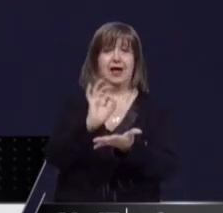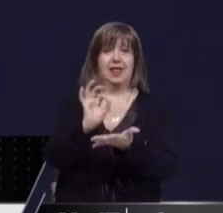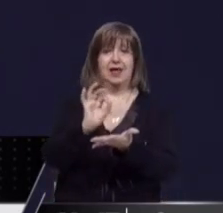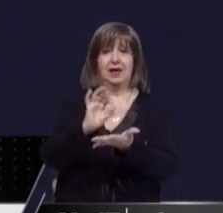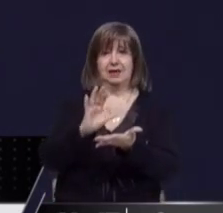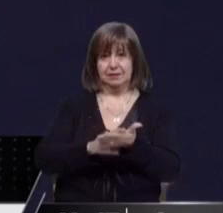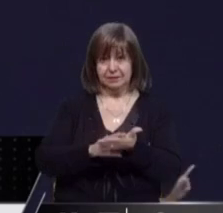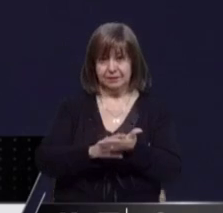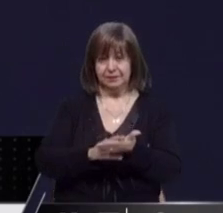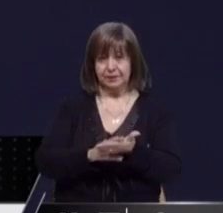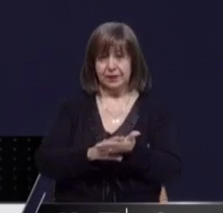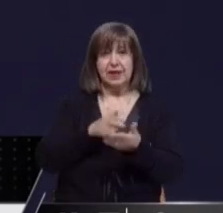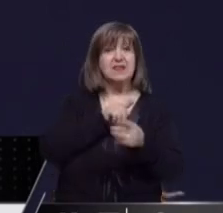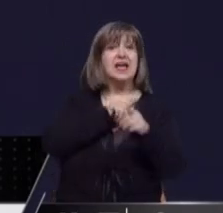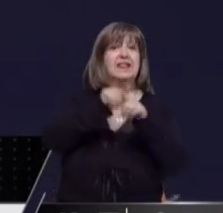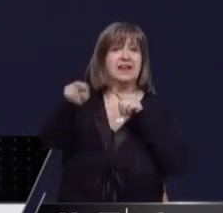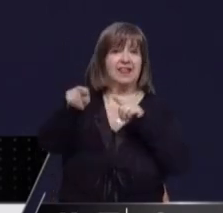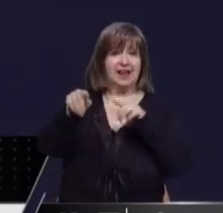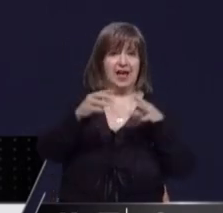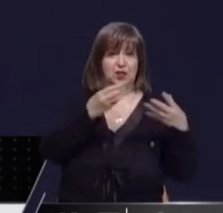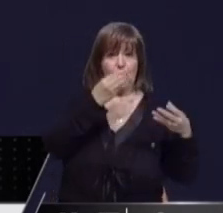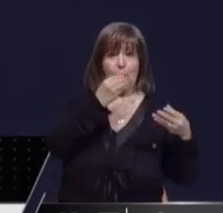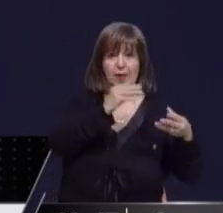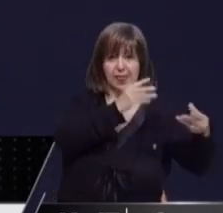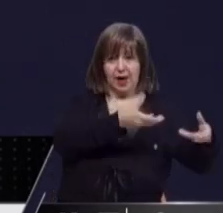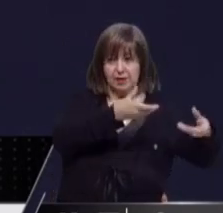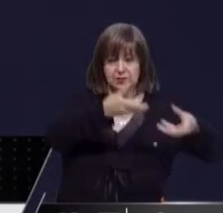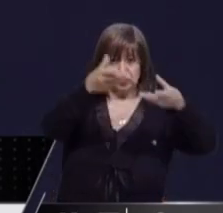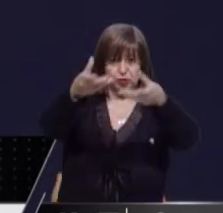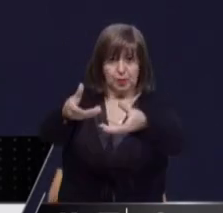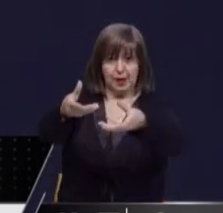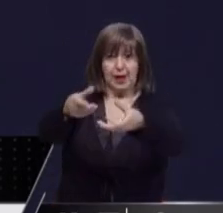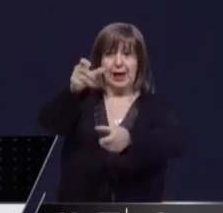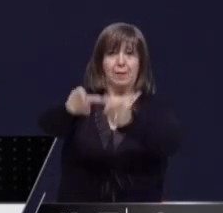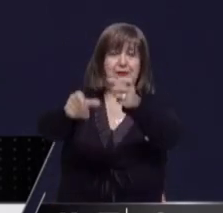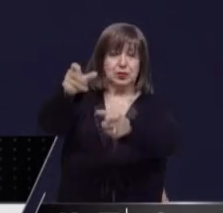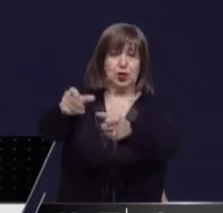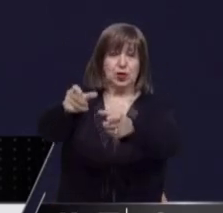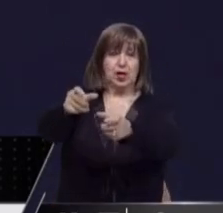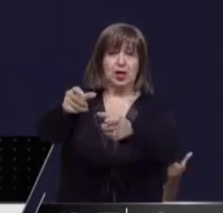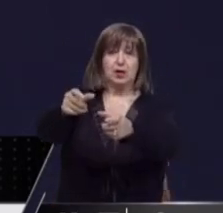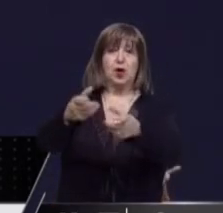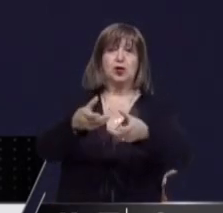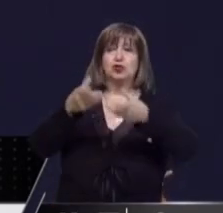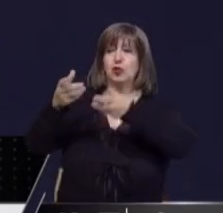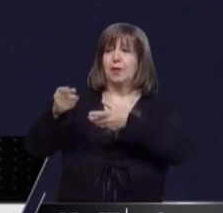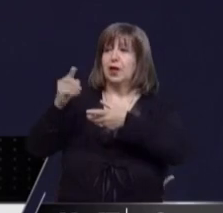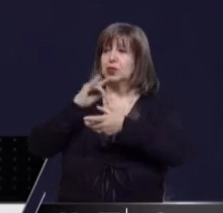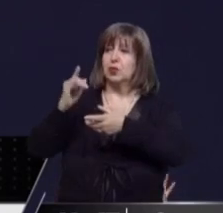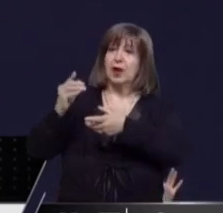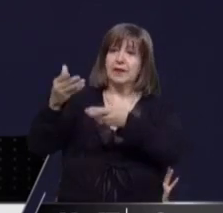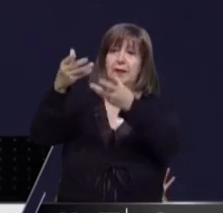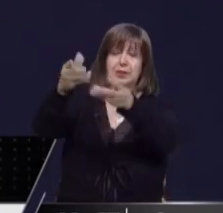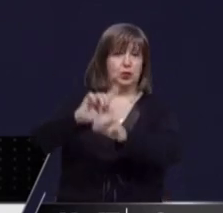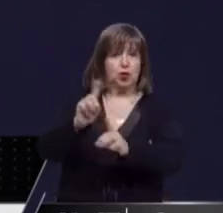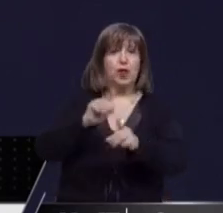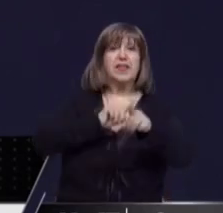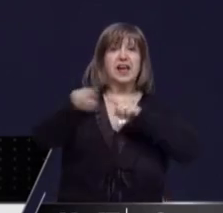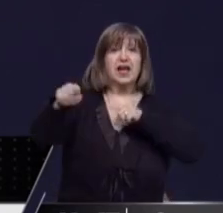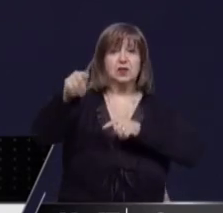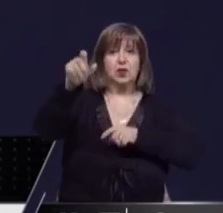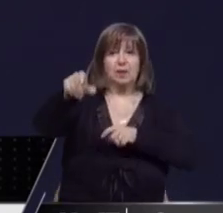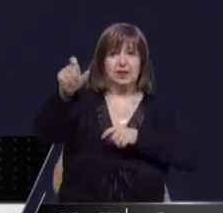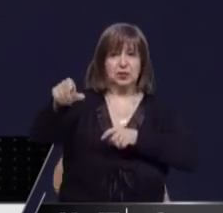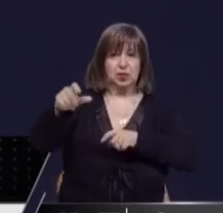suyo eh el cronograma todavía no está no está definido de todas maneras yo creo que lo hemos